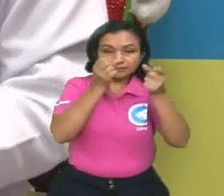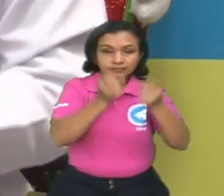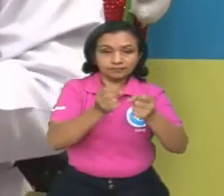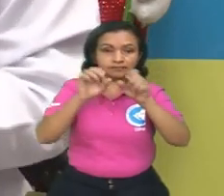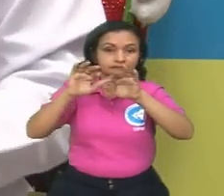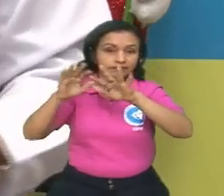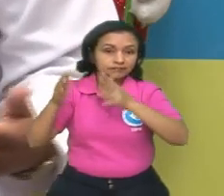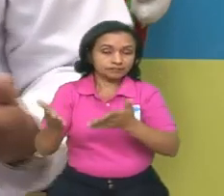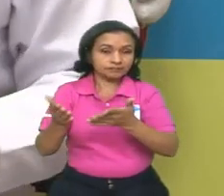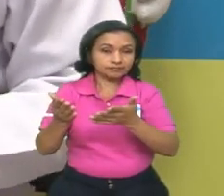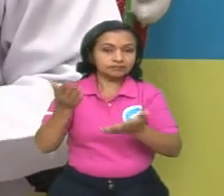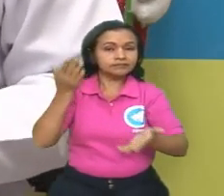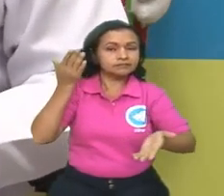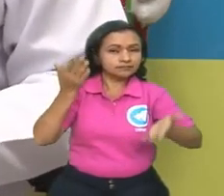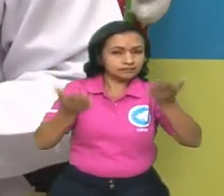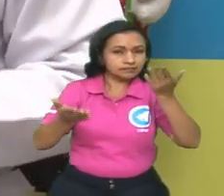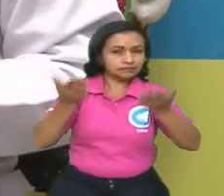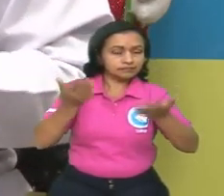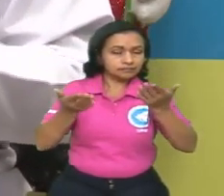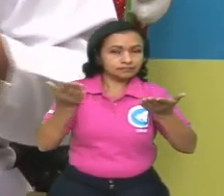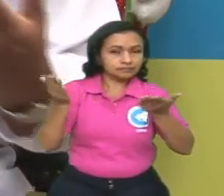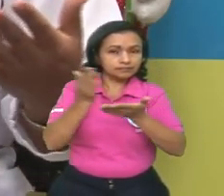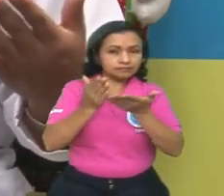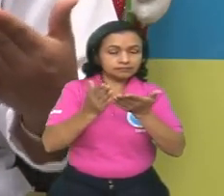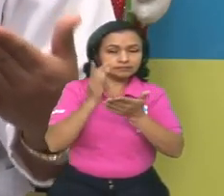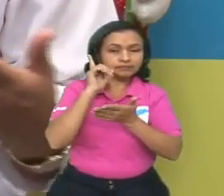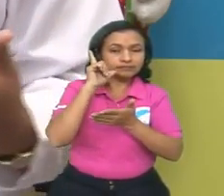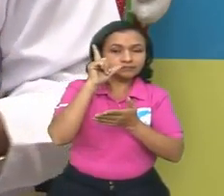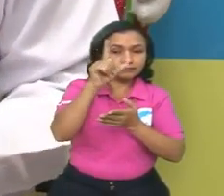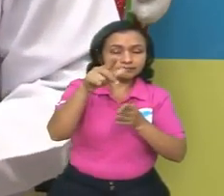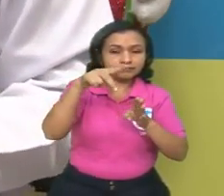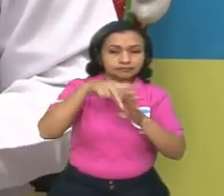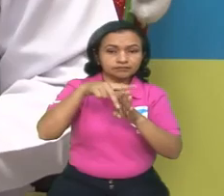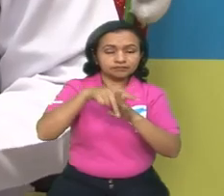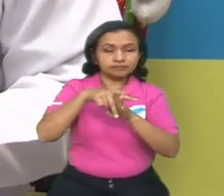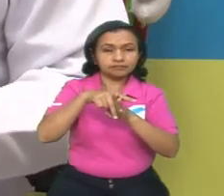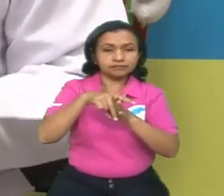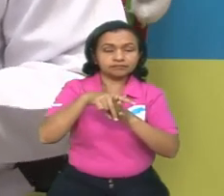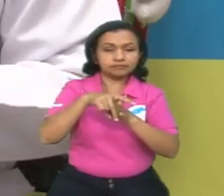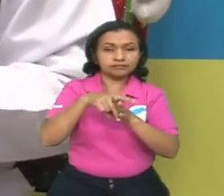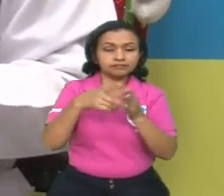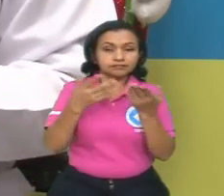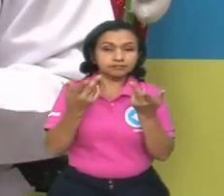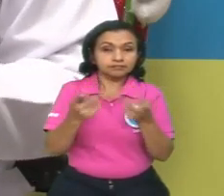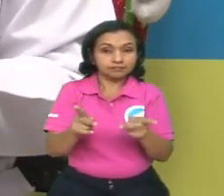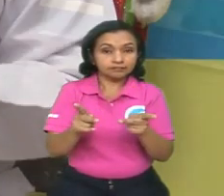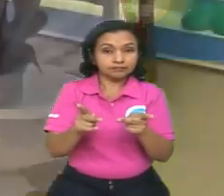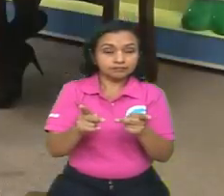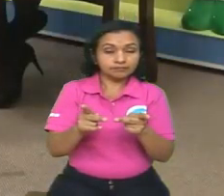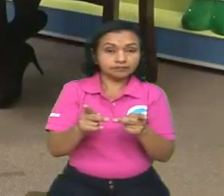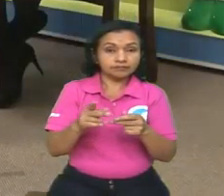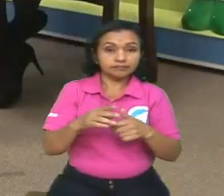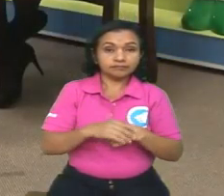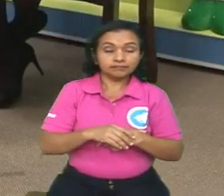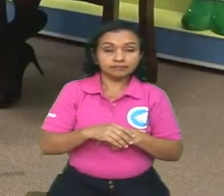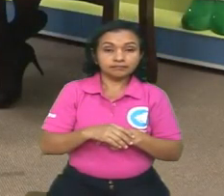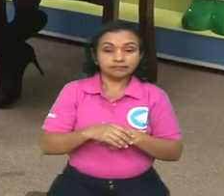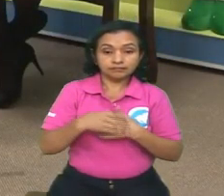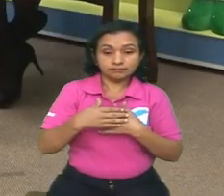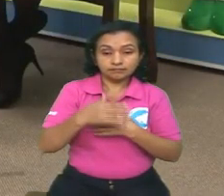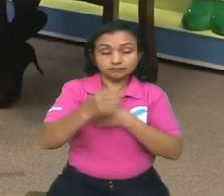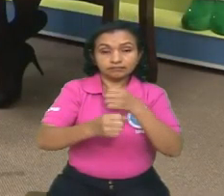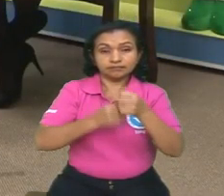veces pareciera como que en las zonas rurales que dice la paciente menos. Pero quizás este periodo que lo